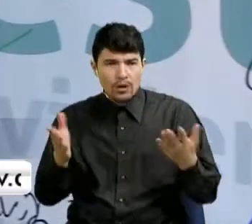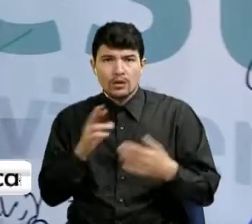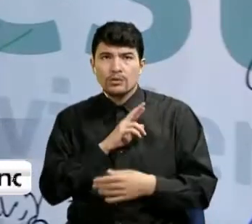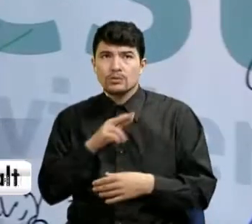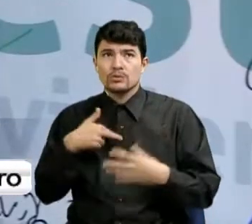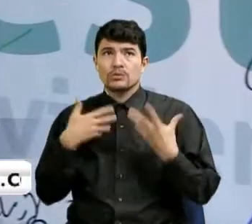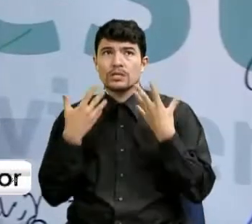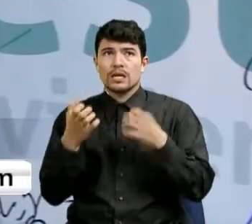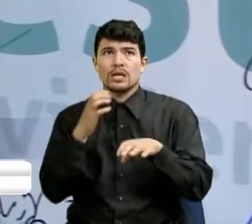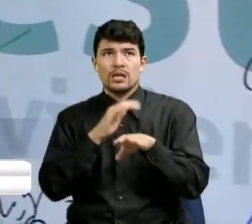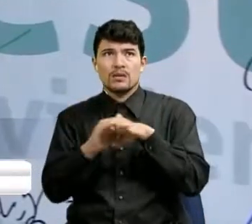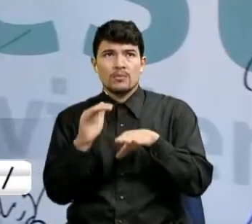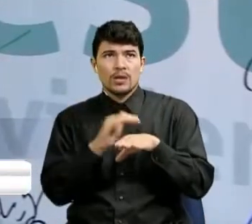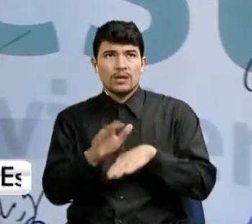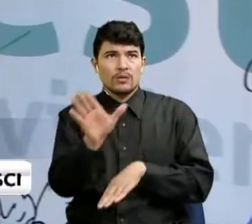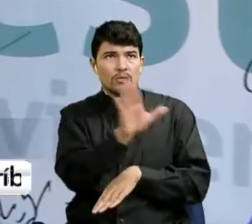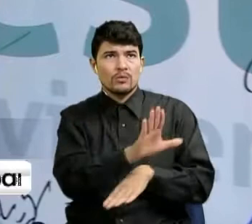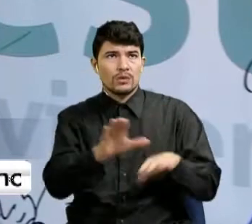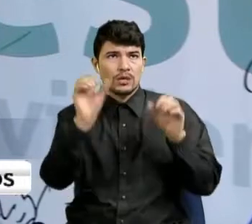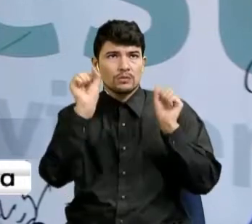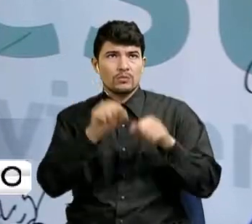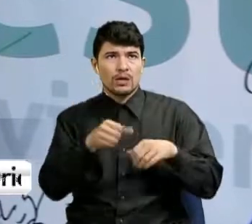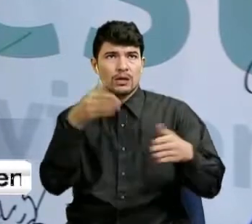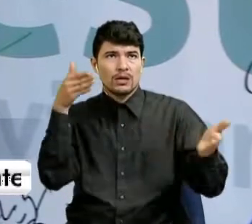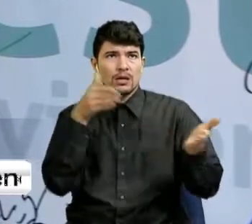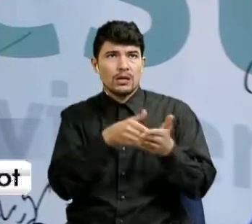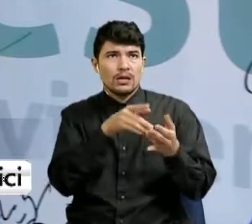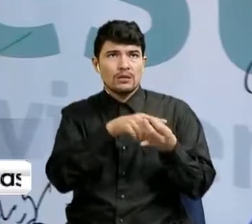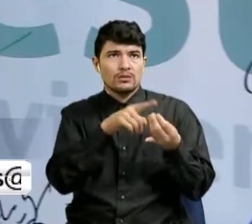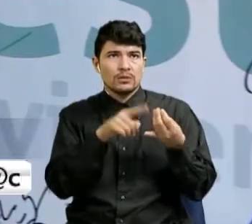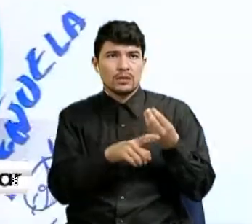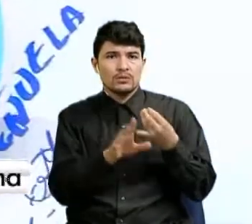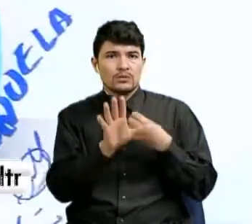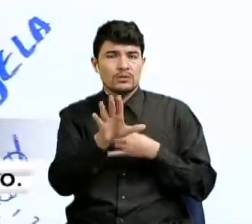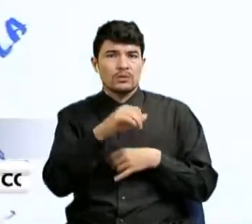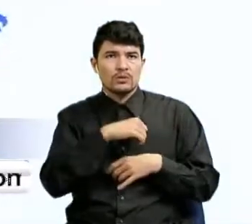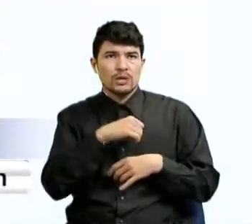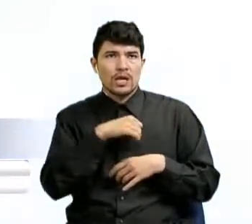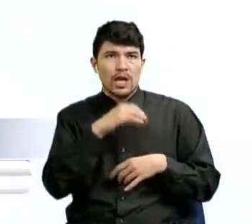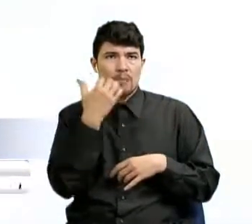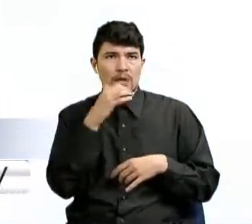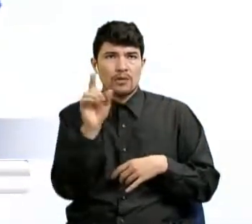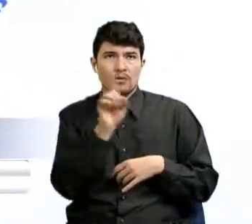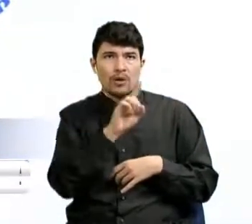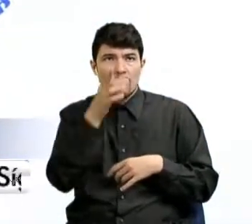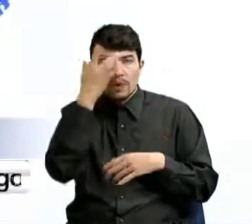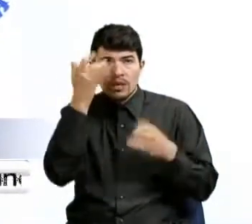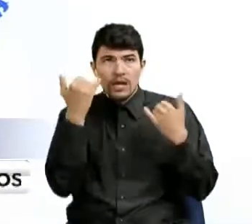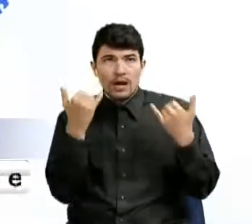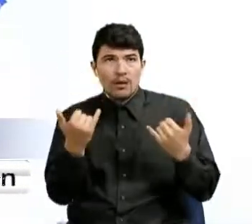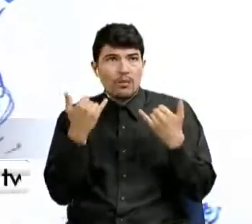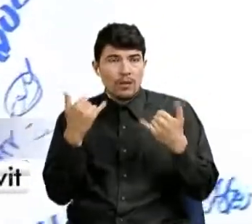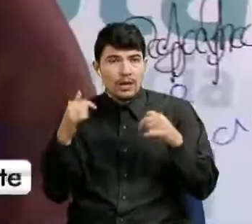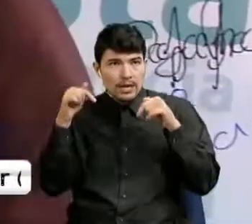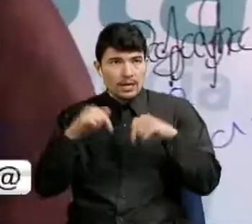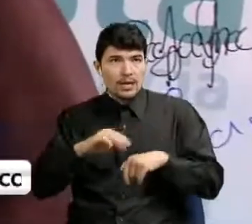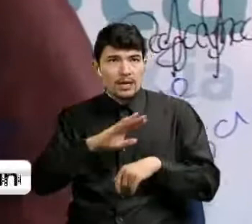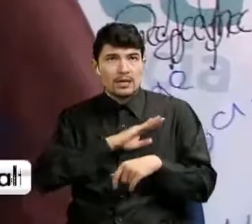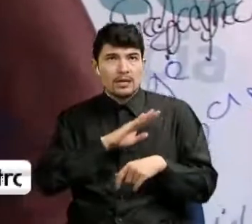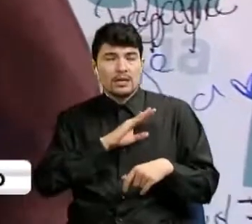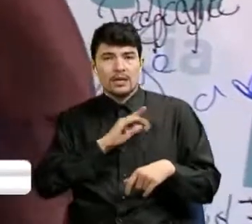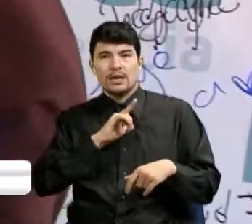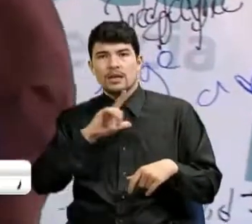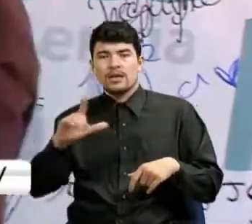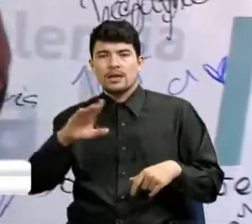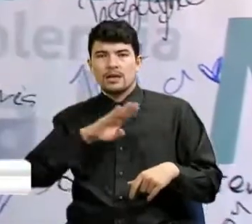invitarlos para que renuncia en esos casos de los cuales han sido víctimas que no tengan miedo porque en este momento la alcaldía encabeza nuestro